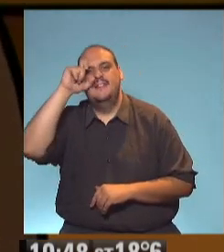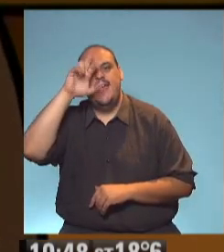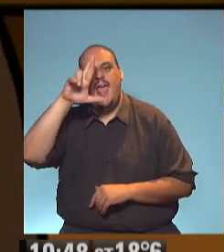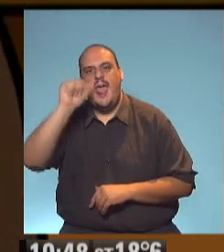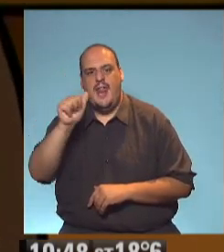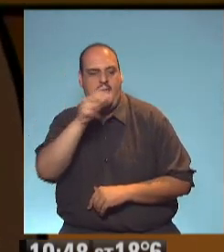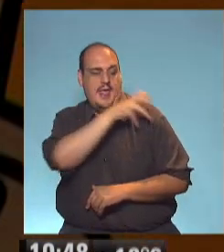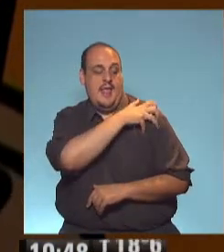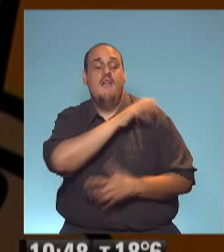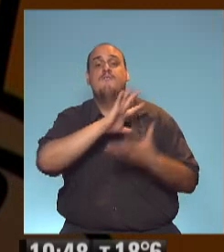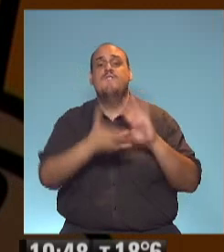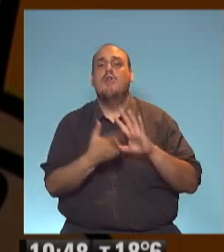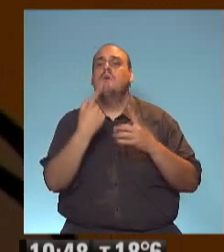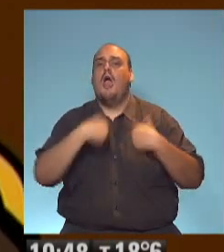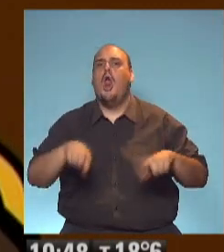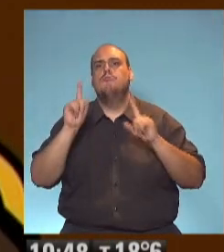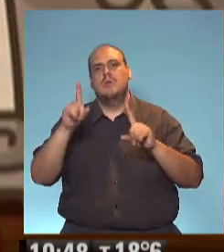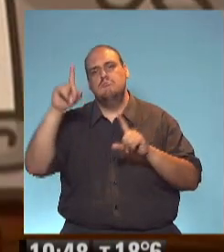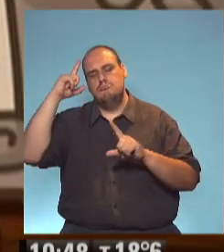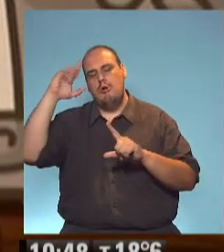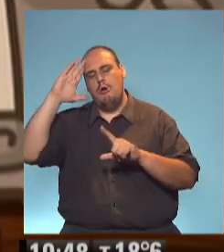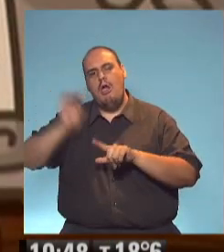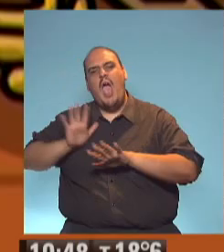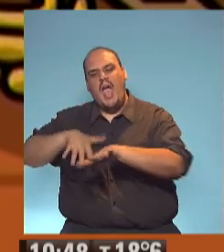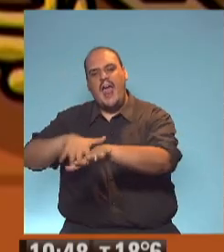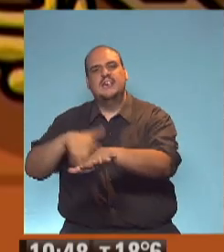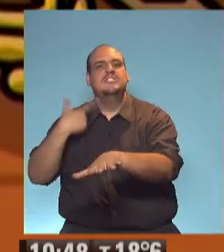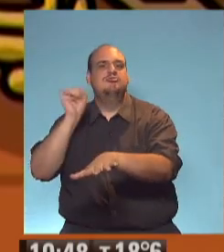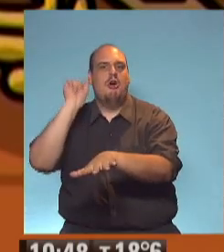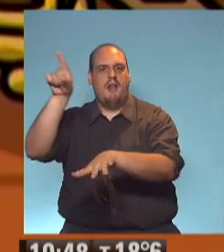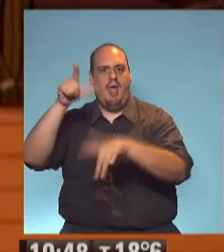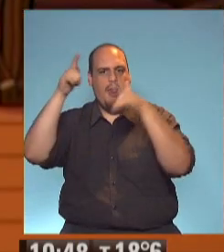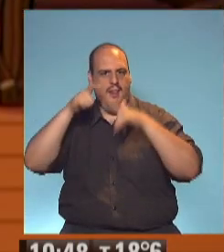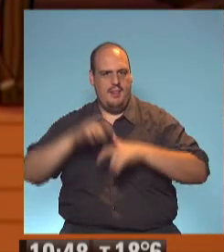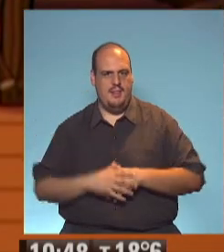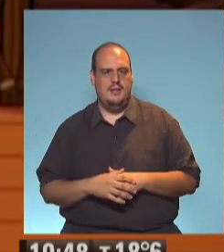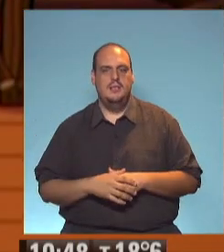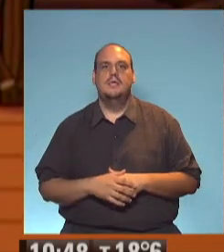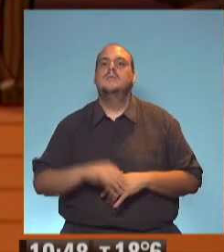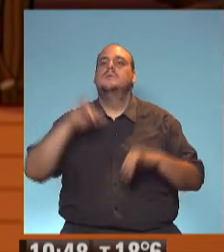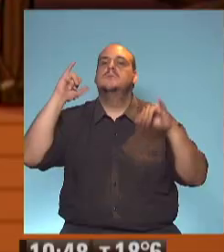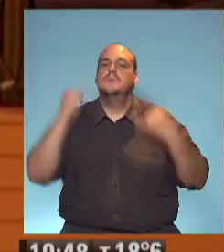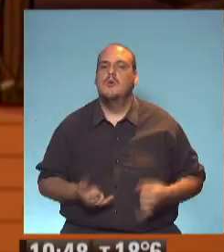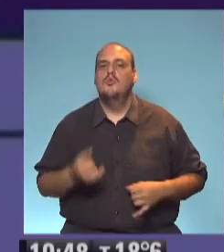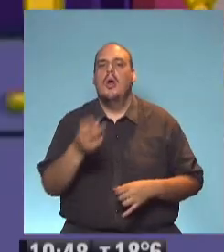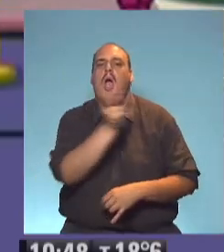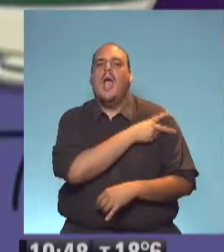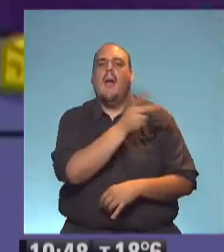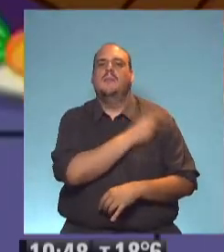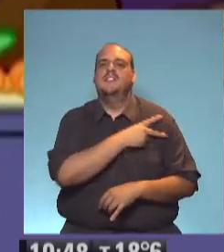pertenece al ejército realista. ¡Un momento! ¡Lo tengo! ¡Tiene que ser! ¡Sí! ¡Es! es? ¡El capitán